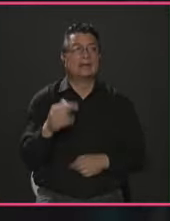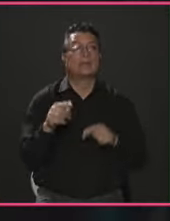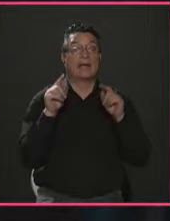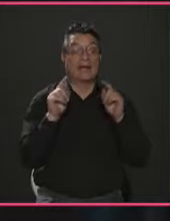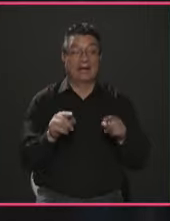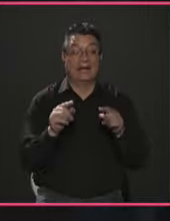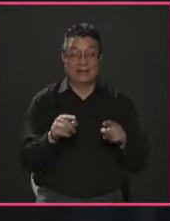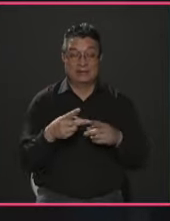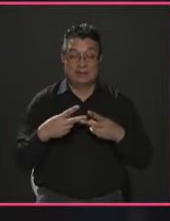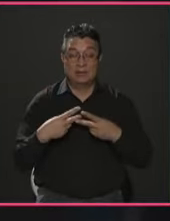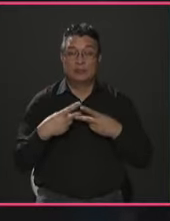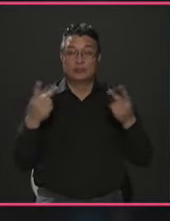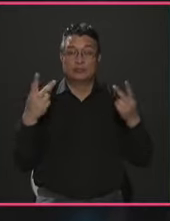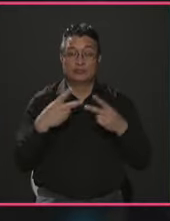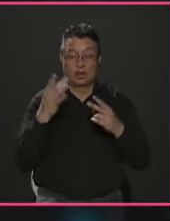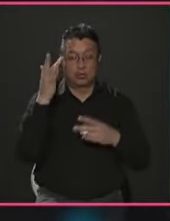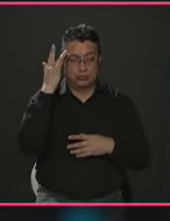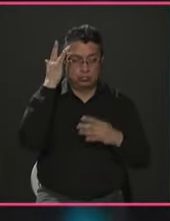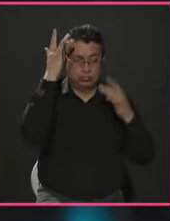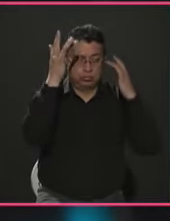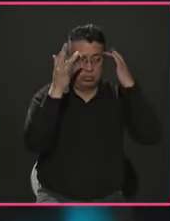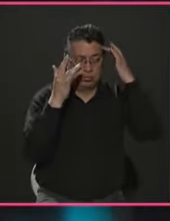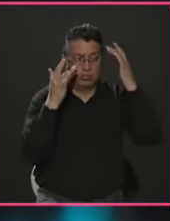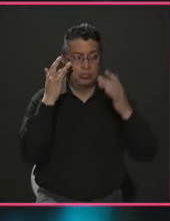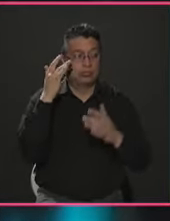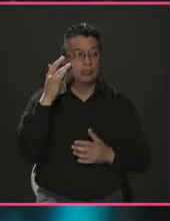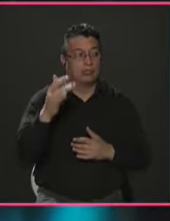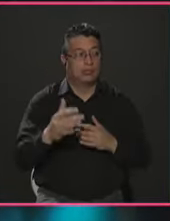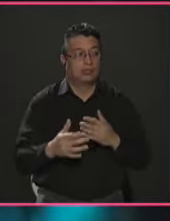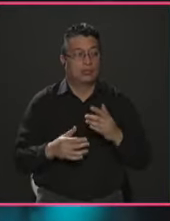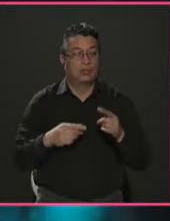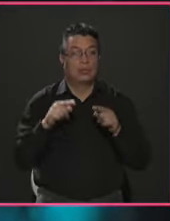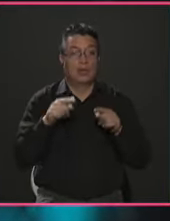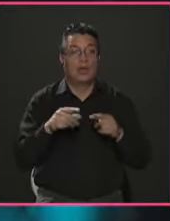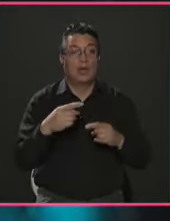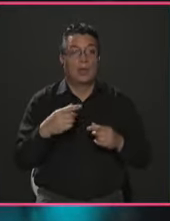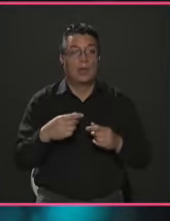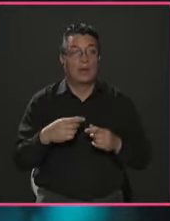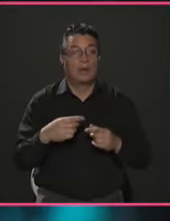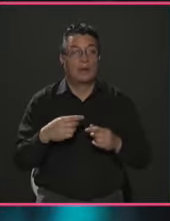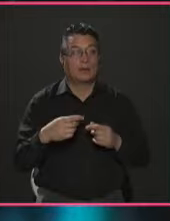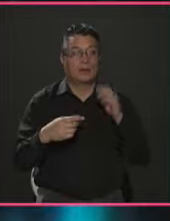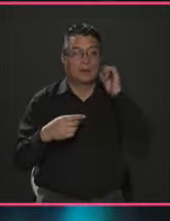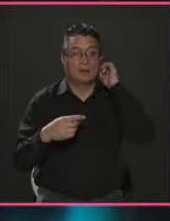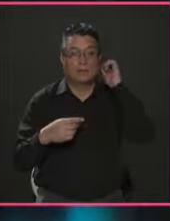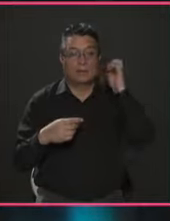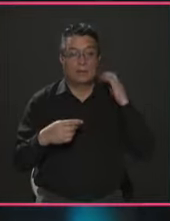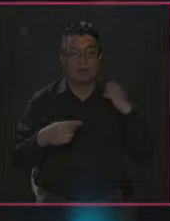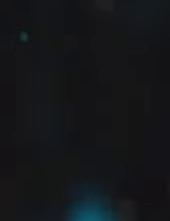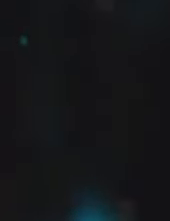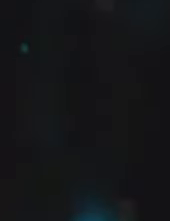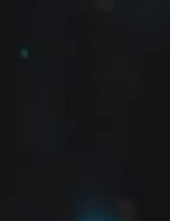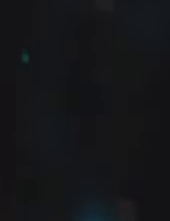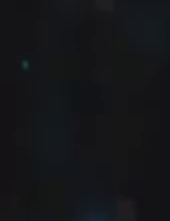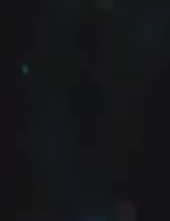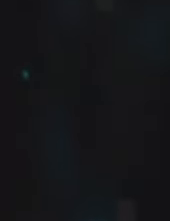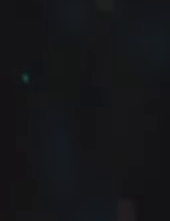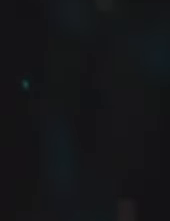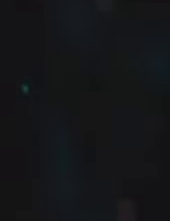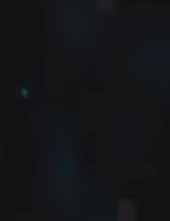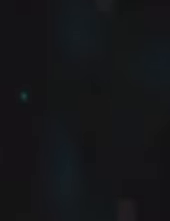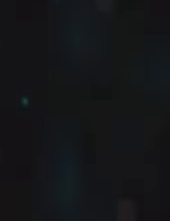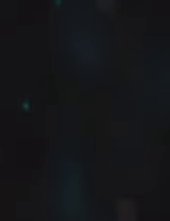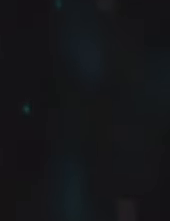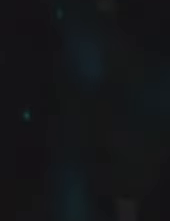el tipo de evento de conocimiento que queremos que se viralice eso sería como como la idea Sí eso es importante remarcar entonces que